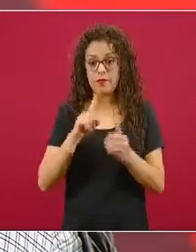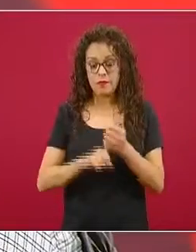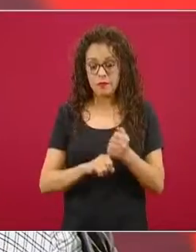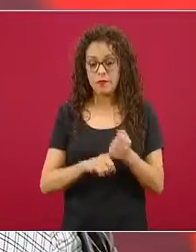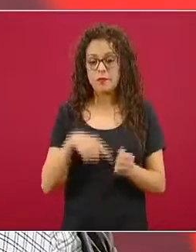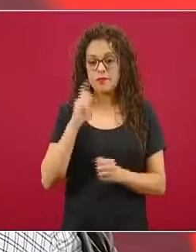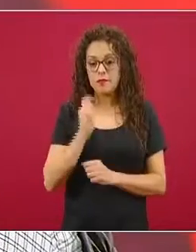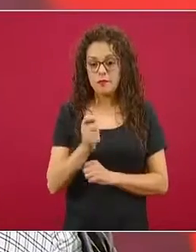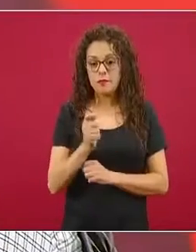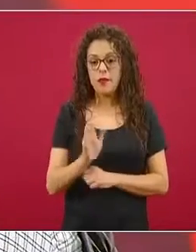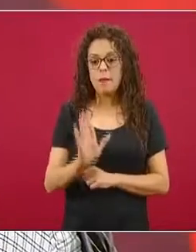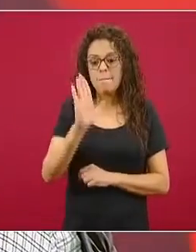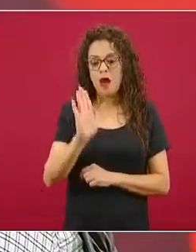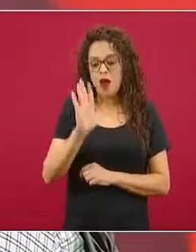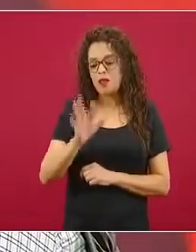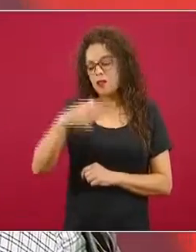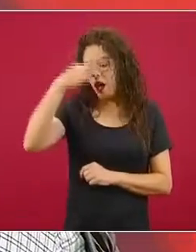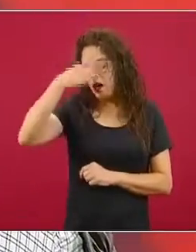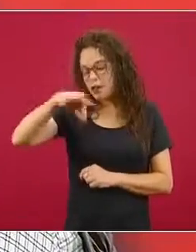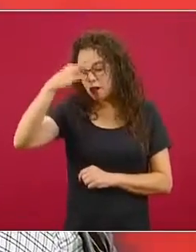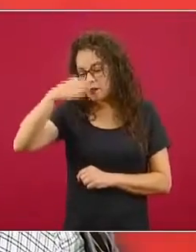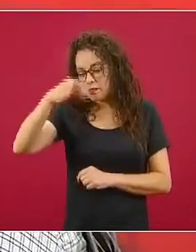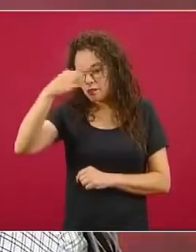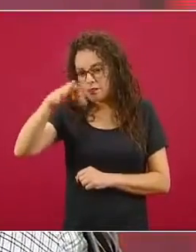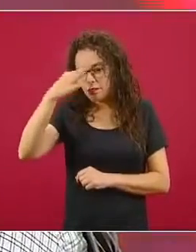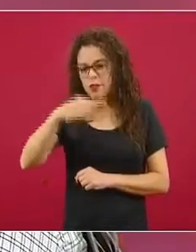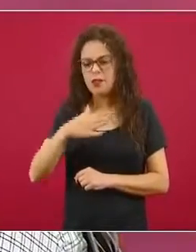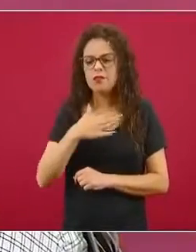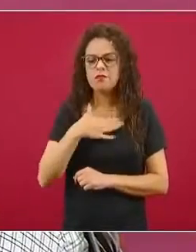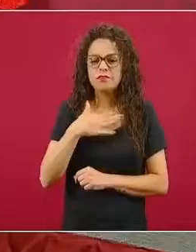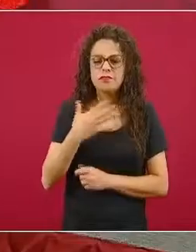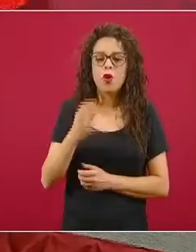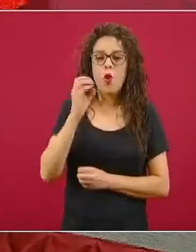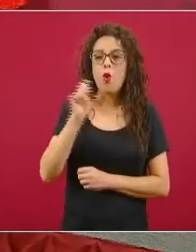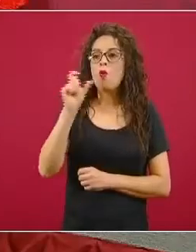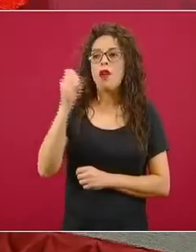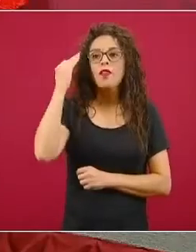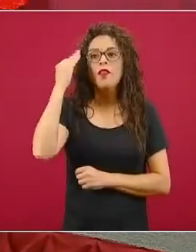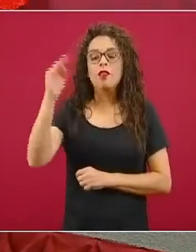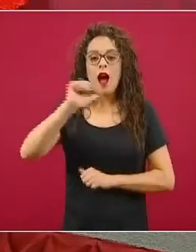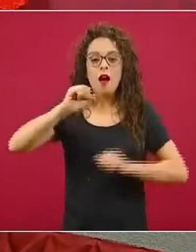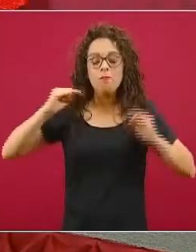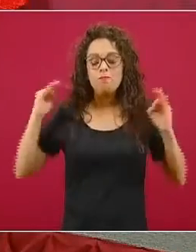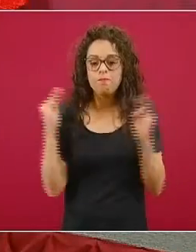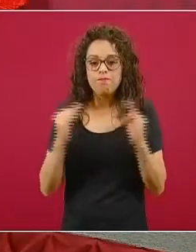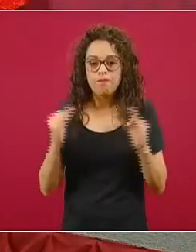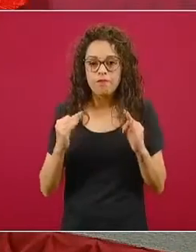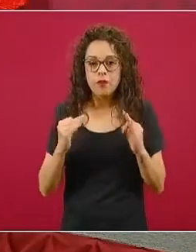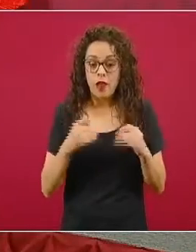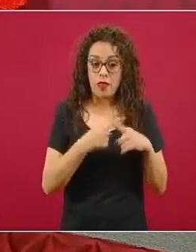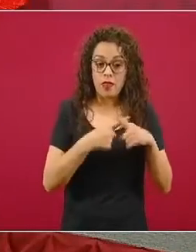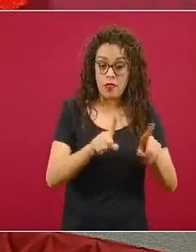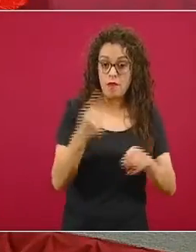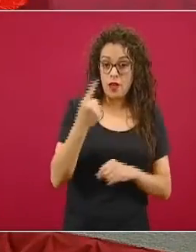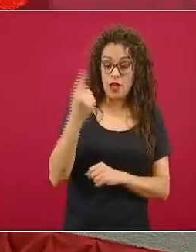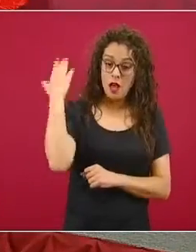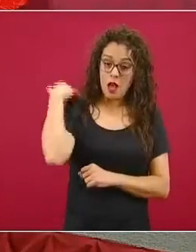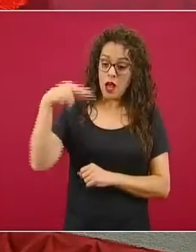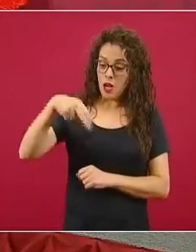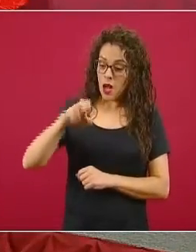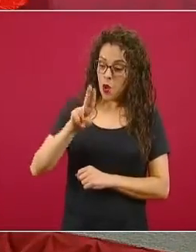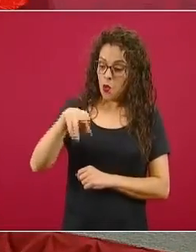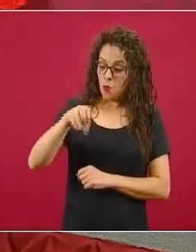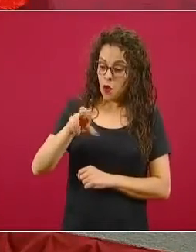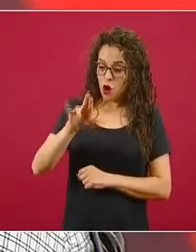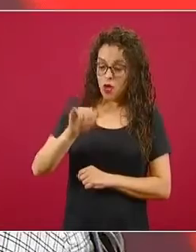enfermedad se parece más a un catarro o a una gripa que tenemos en invierno y no a una neumonía, ¿no?, o neumonitis, que